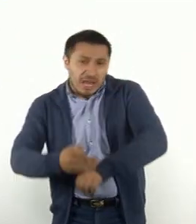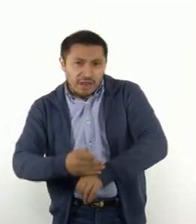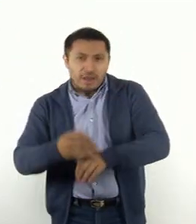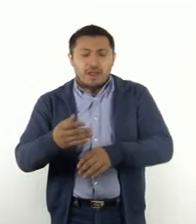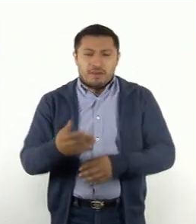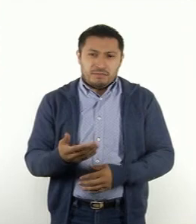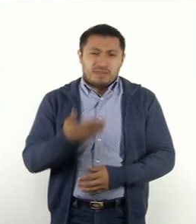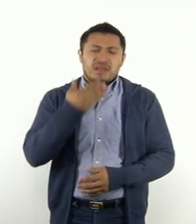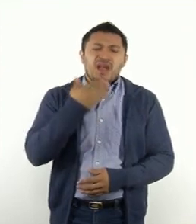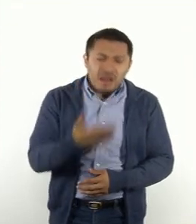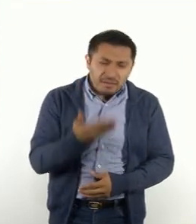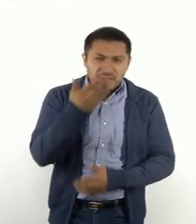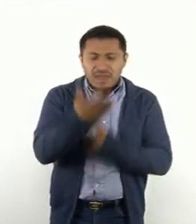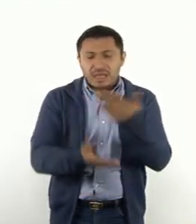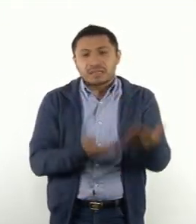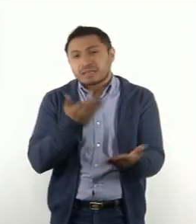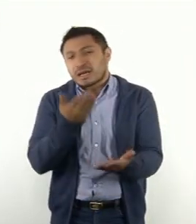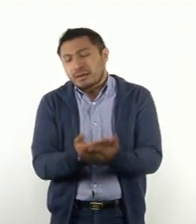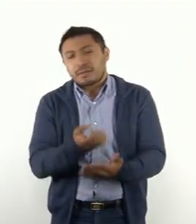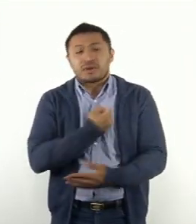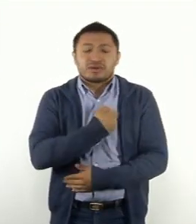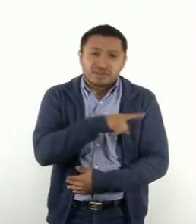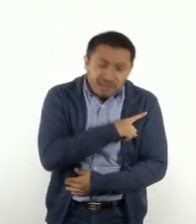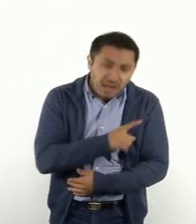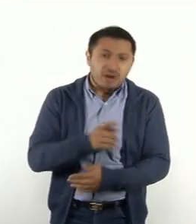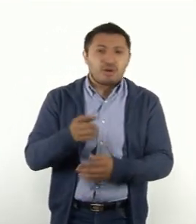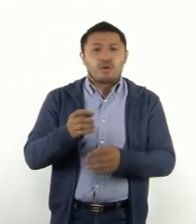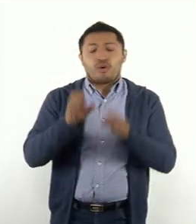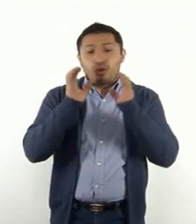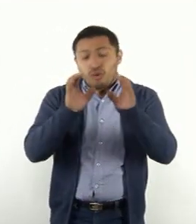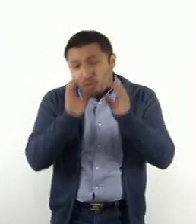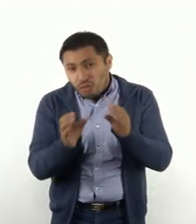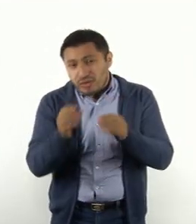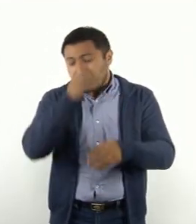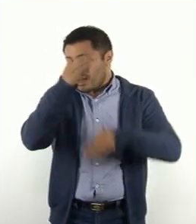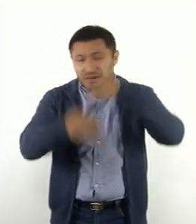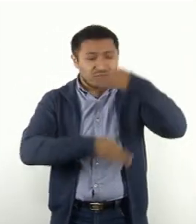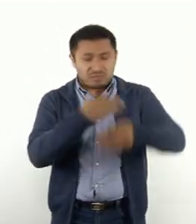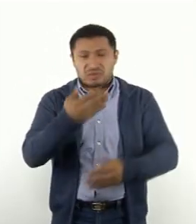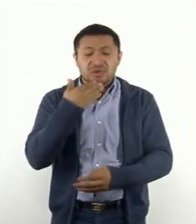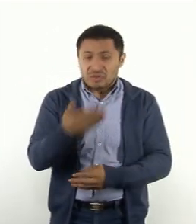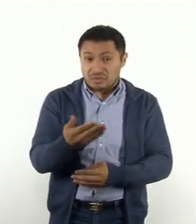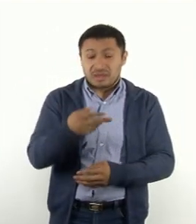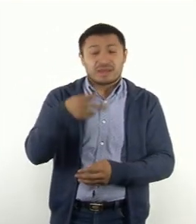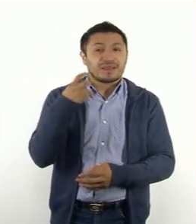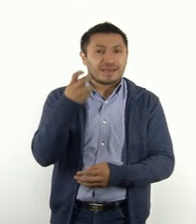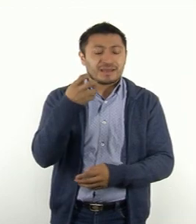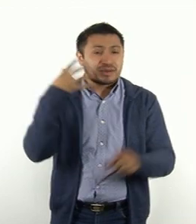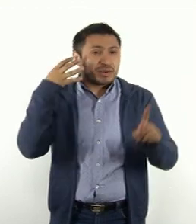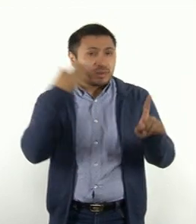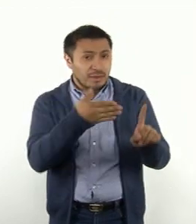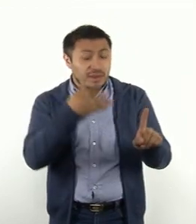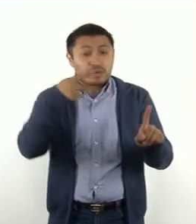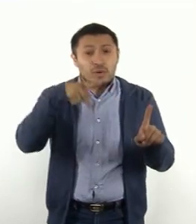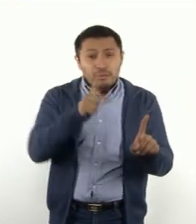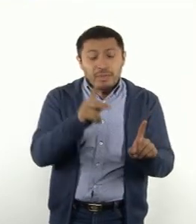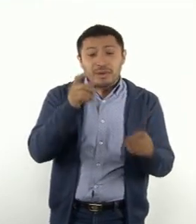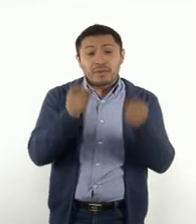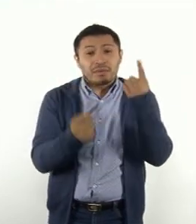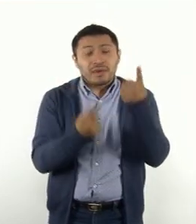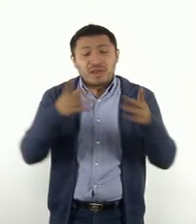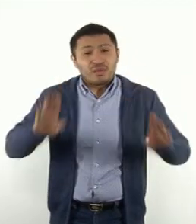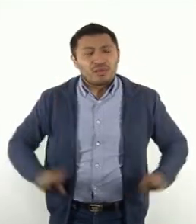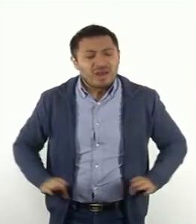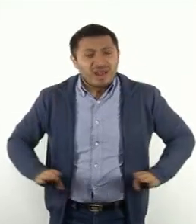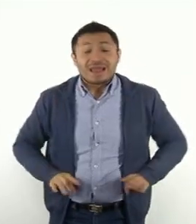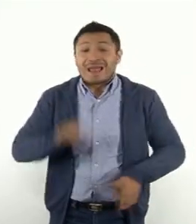de los bienes y servicios necesarios para su desarrollo integral y cuidado. Pero algunas de estas condiciones